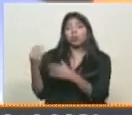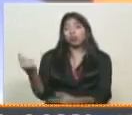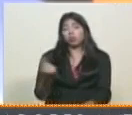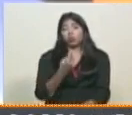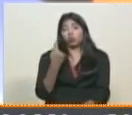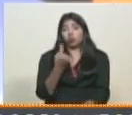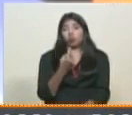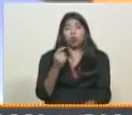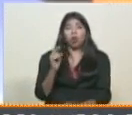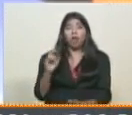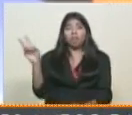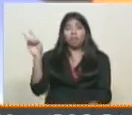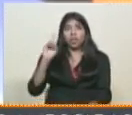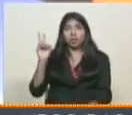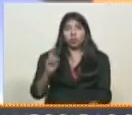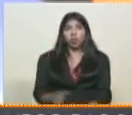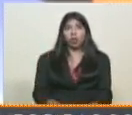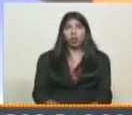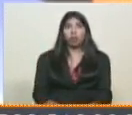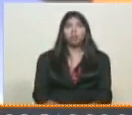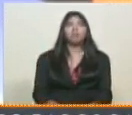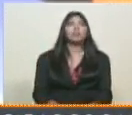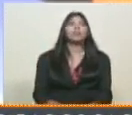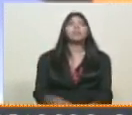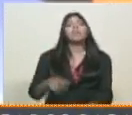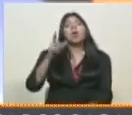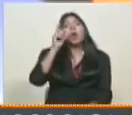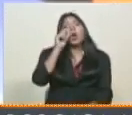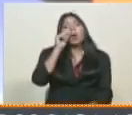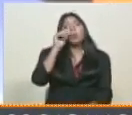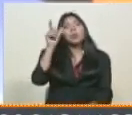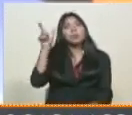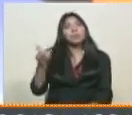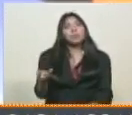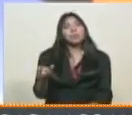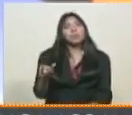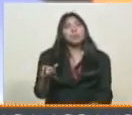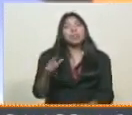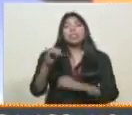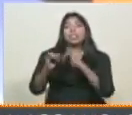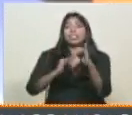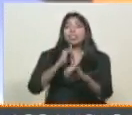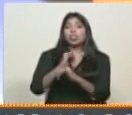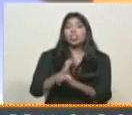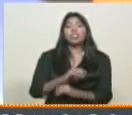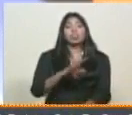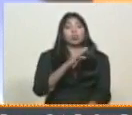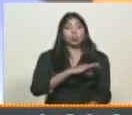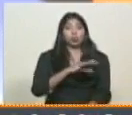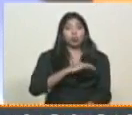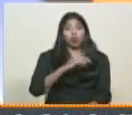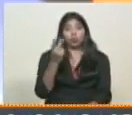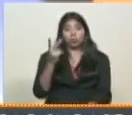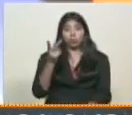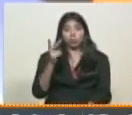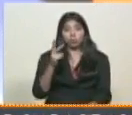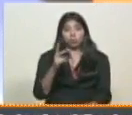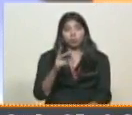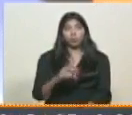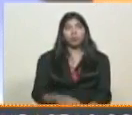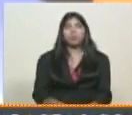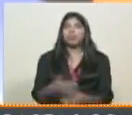y mundial bueno marcote lewis y nos acompañó el día de hoy sociólogo y además internacionalista porque manejan muy bien el tema gracias por estar